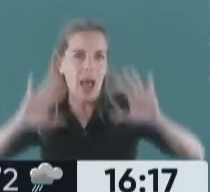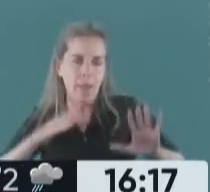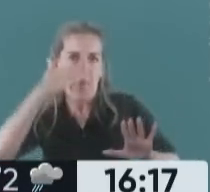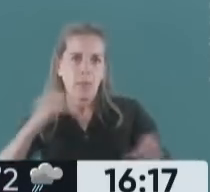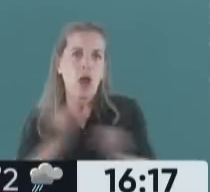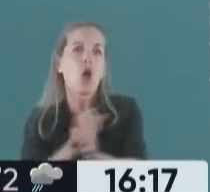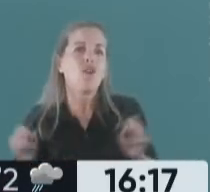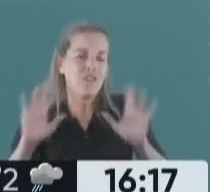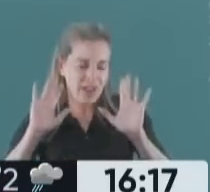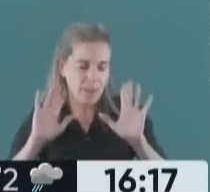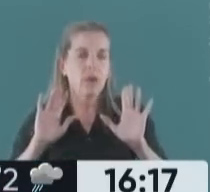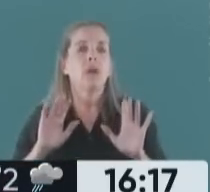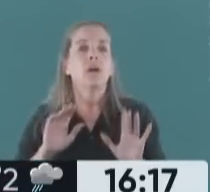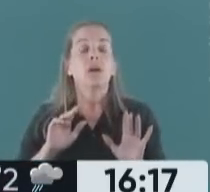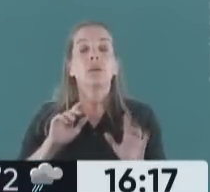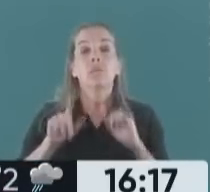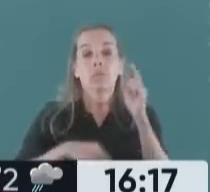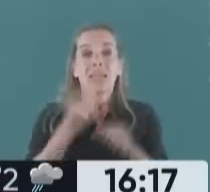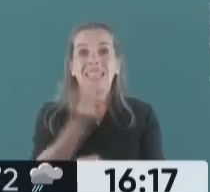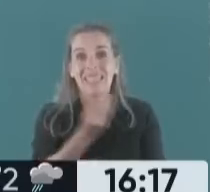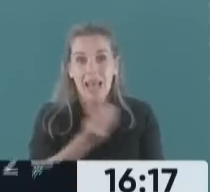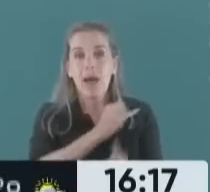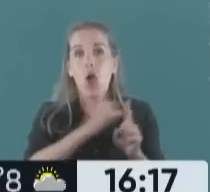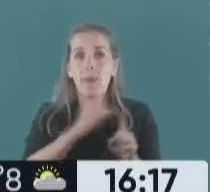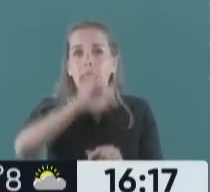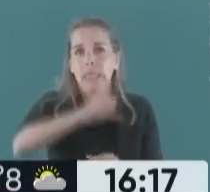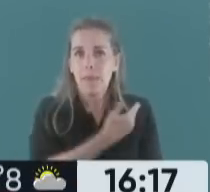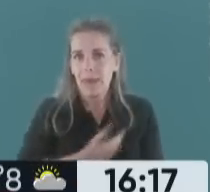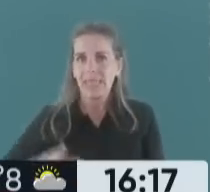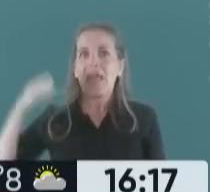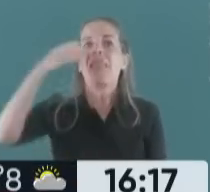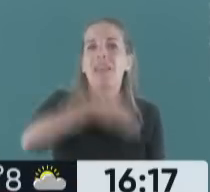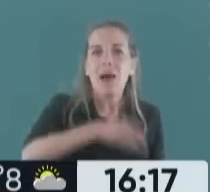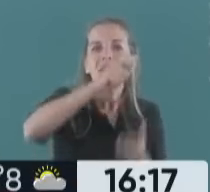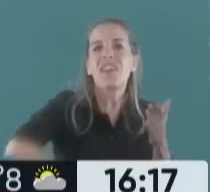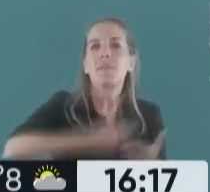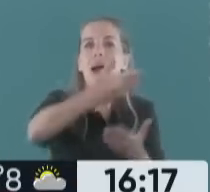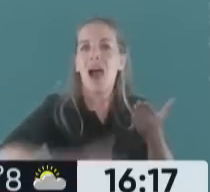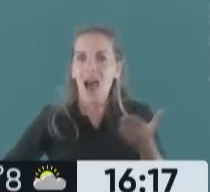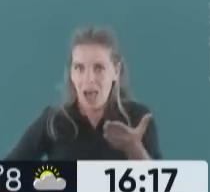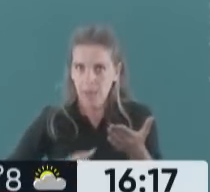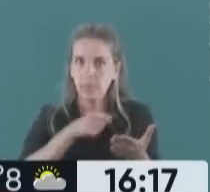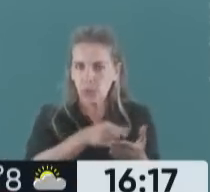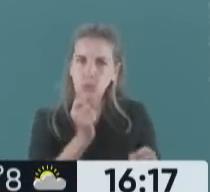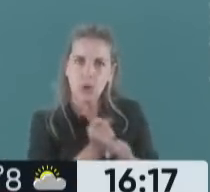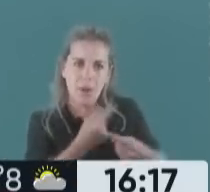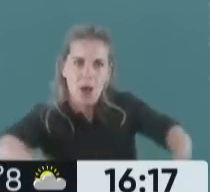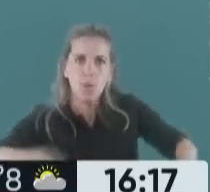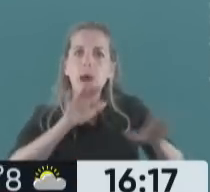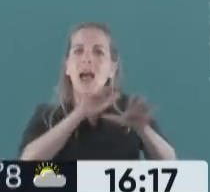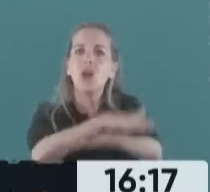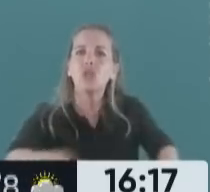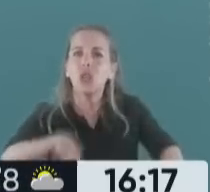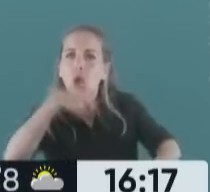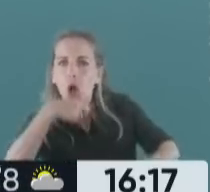resto, pero sí el presidente va a estar al mediodía en la iniciativa que lleva adelante el padre Pepe, que tiene que ver con los niños tomados por la droga.